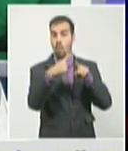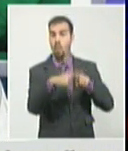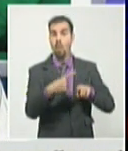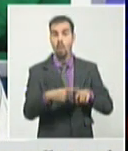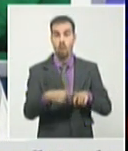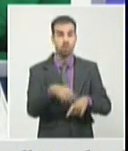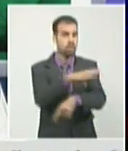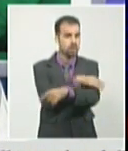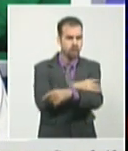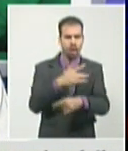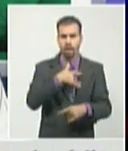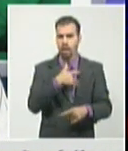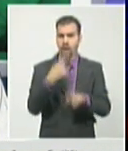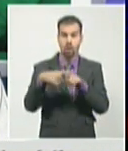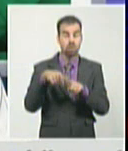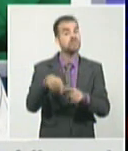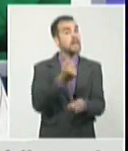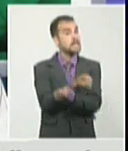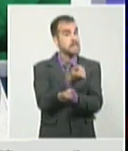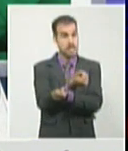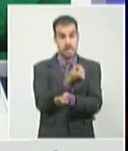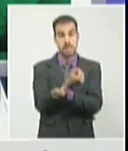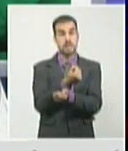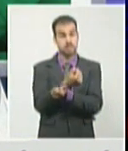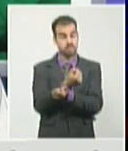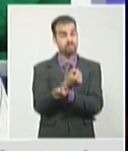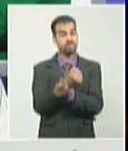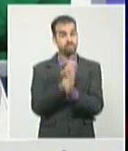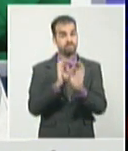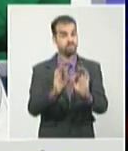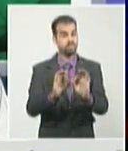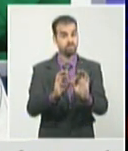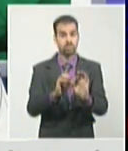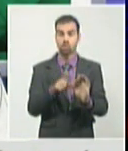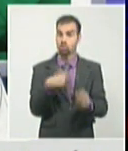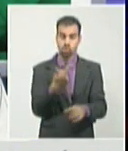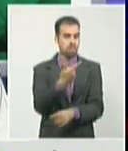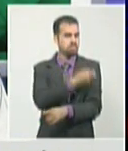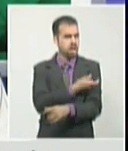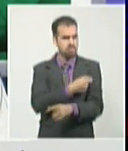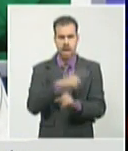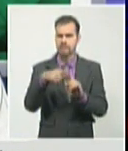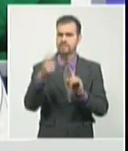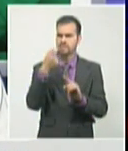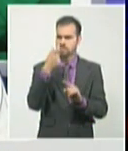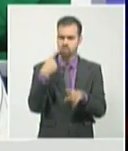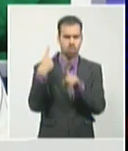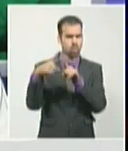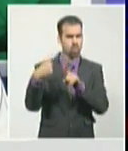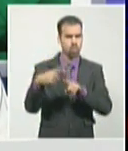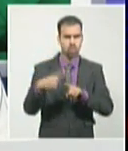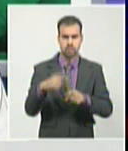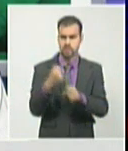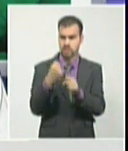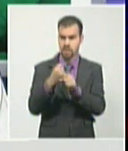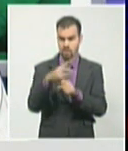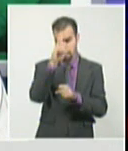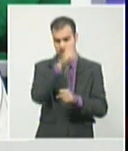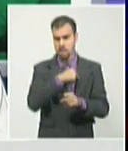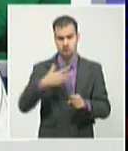riesgos son muy elevados a pesar de los tratamientos del trabajo de nuestros especialistas